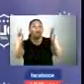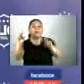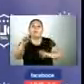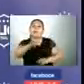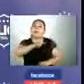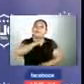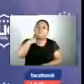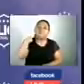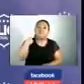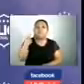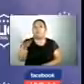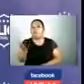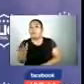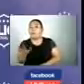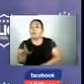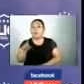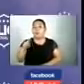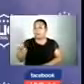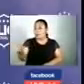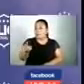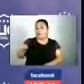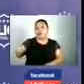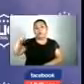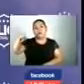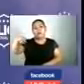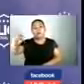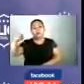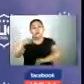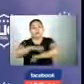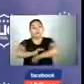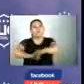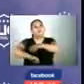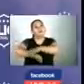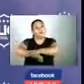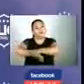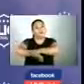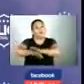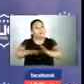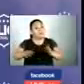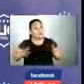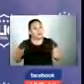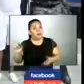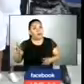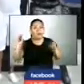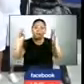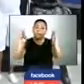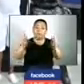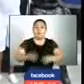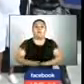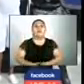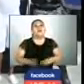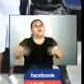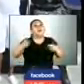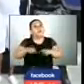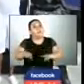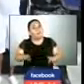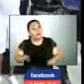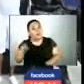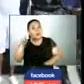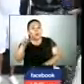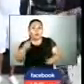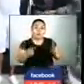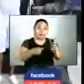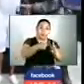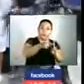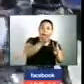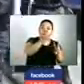a más de 10 sujetos relacionados con el actuar de este caso. Sin embargo, no es el único